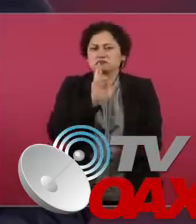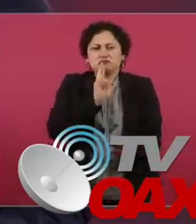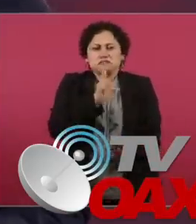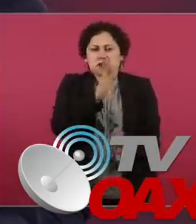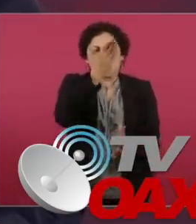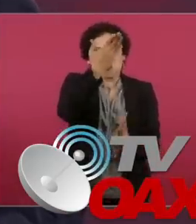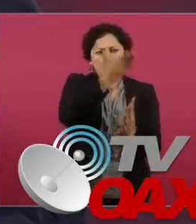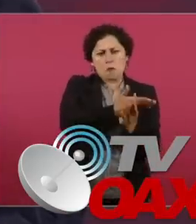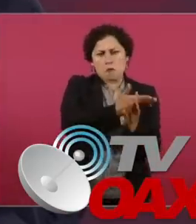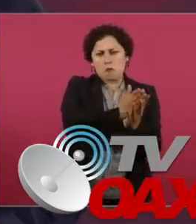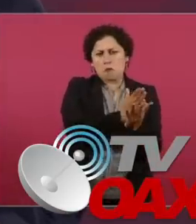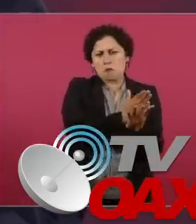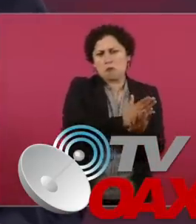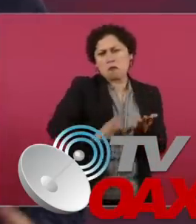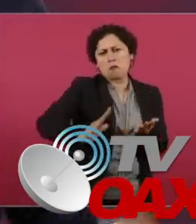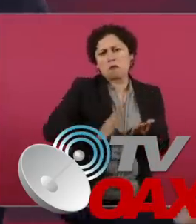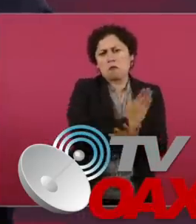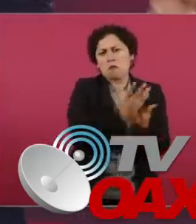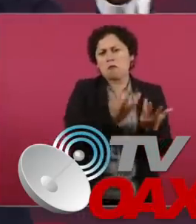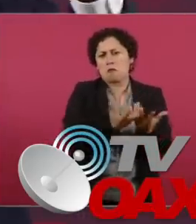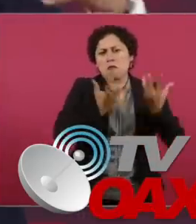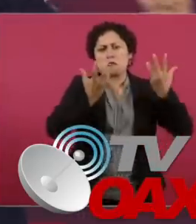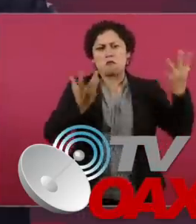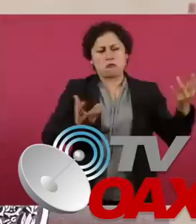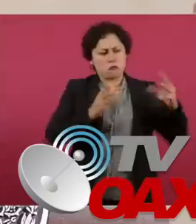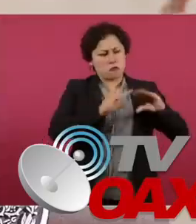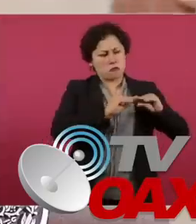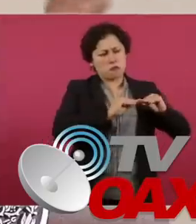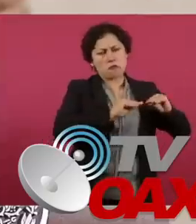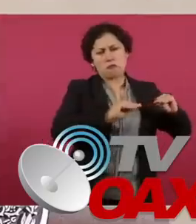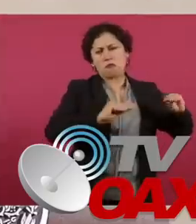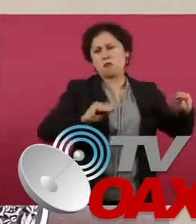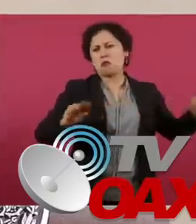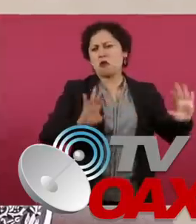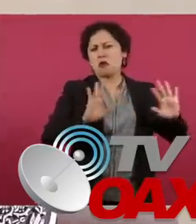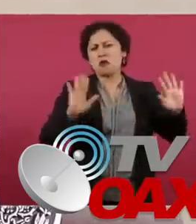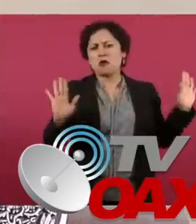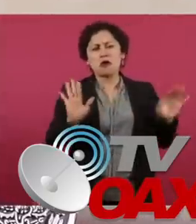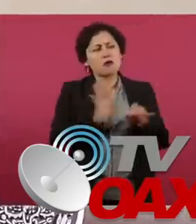de por medio, porque nos van a querer